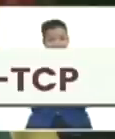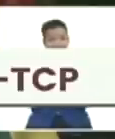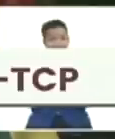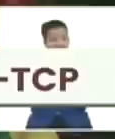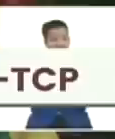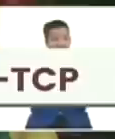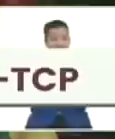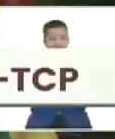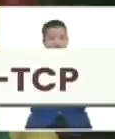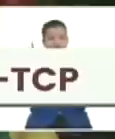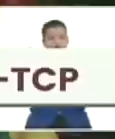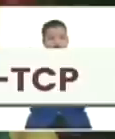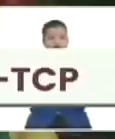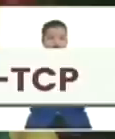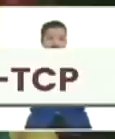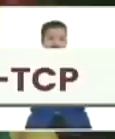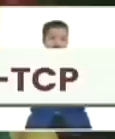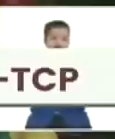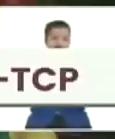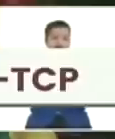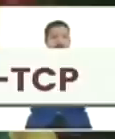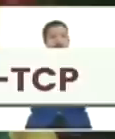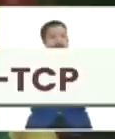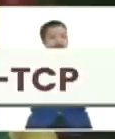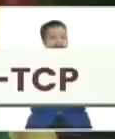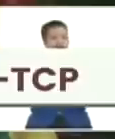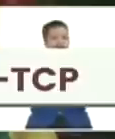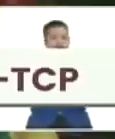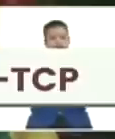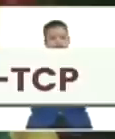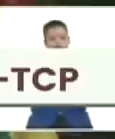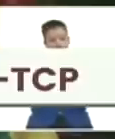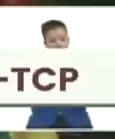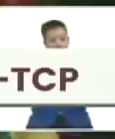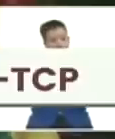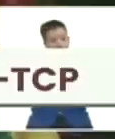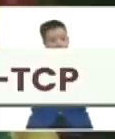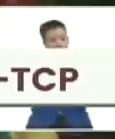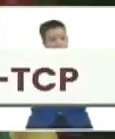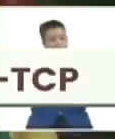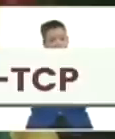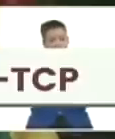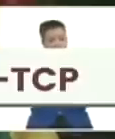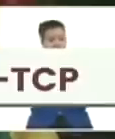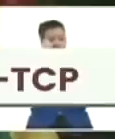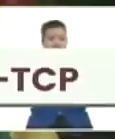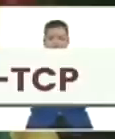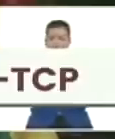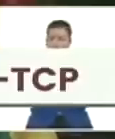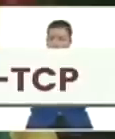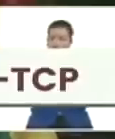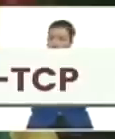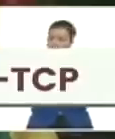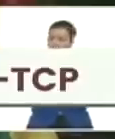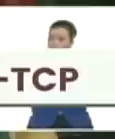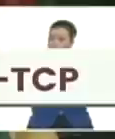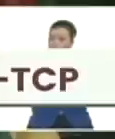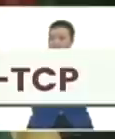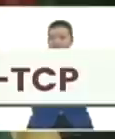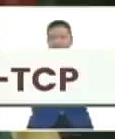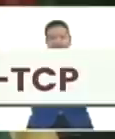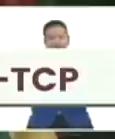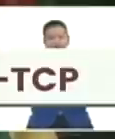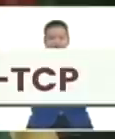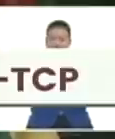acceso a las preferencias arancelarias, a pesar de que hemos cumplido con nuestros compromisos adquiridos ante la comunidad internacional